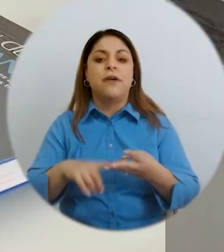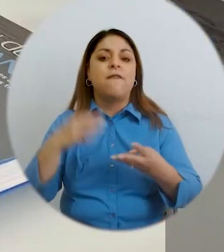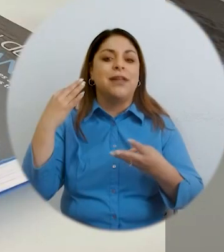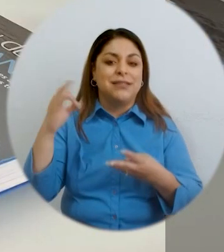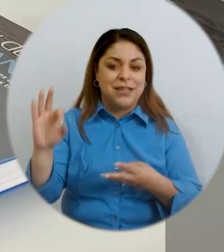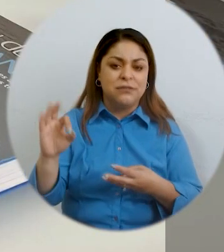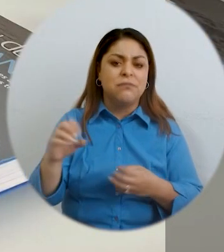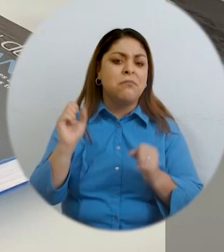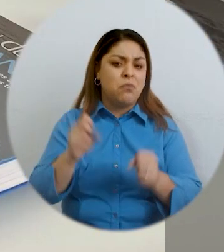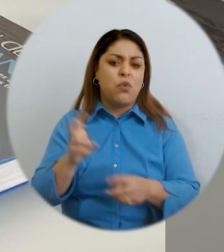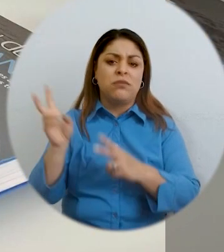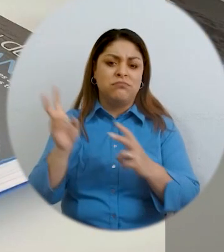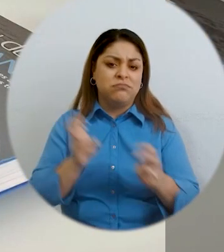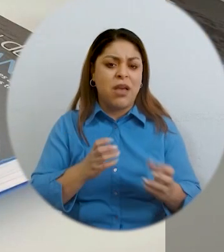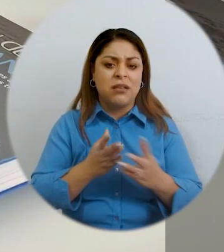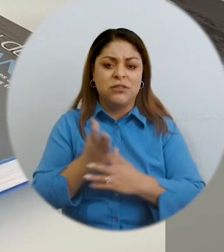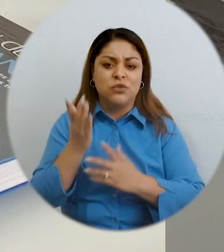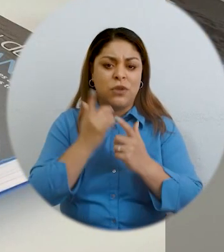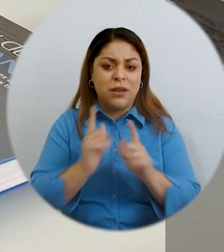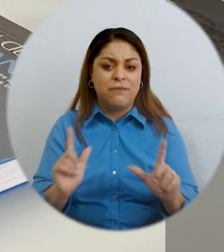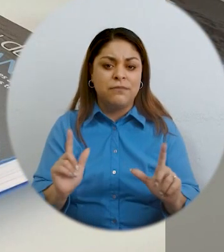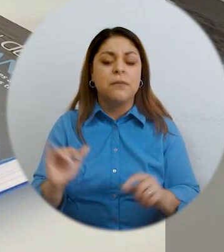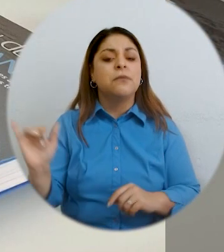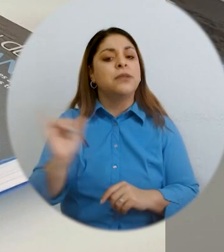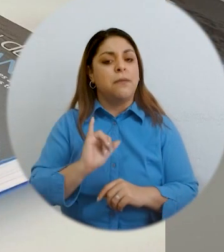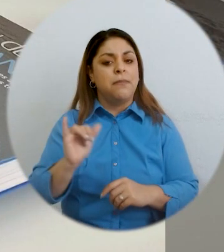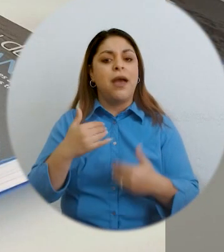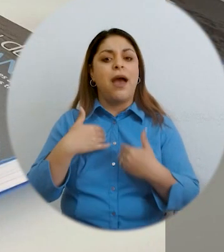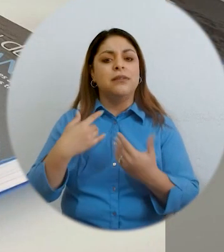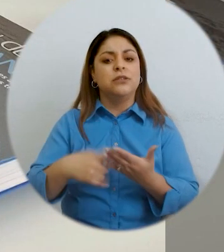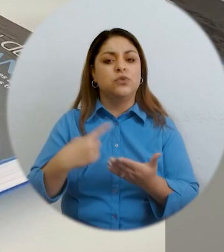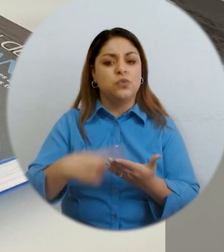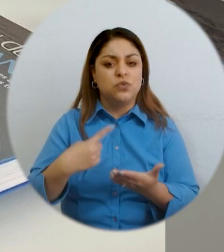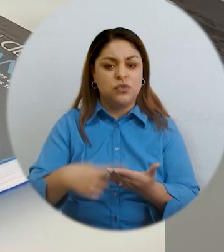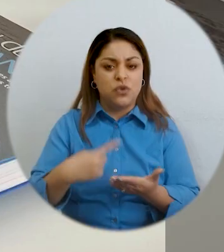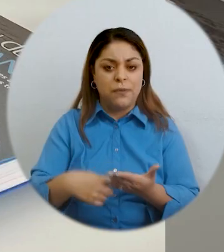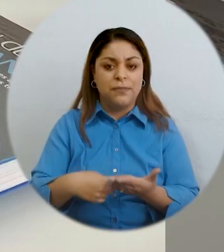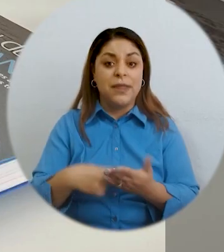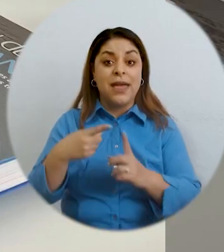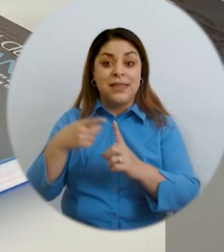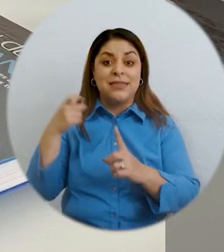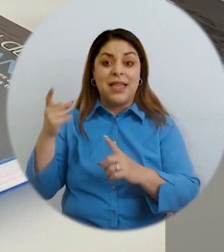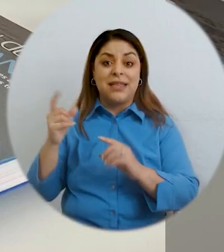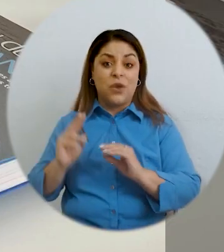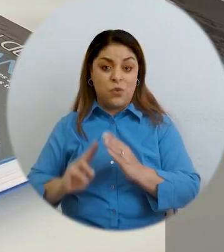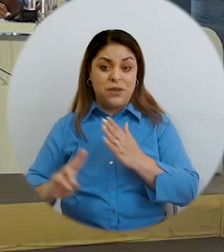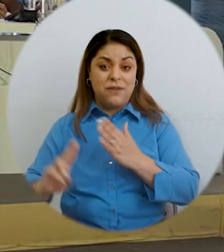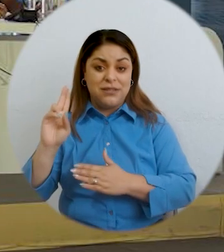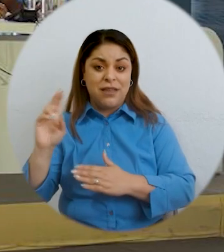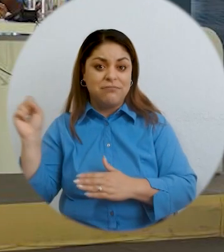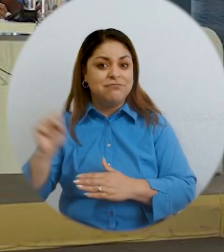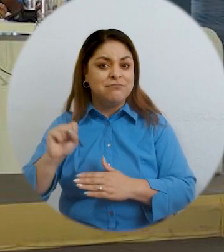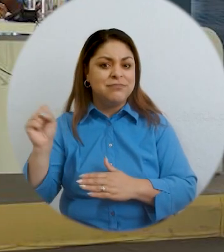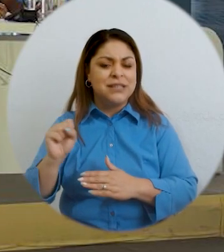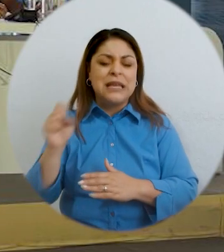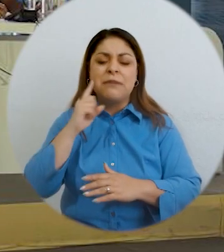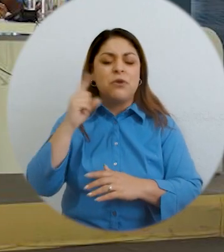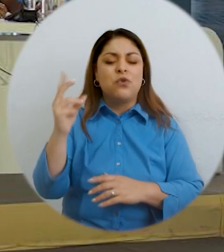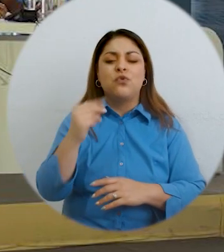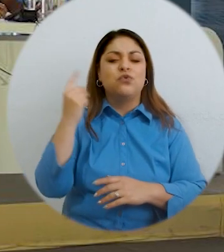porque es de acceso libre, pero también da una discusión, pero no solo es de la academia, eso es importante. Este